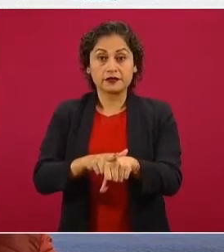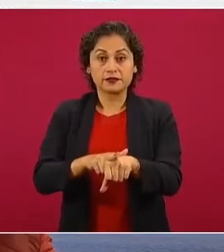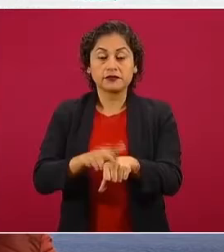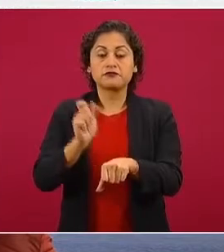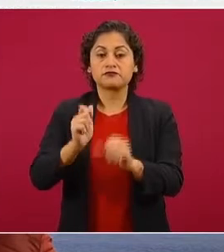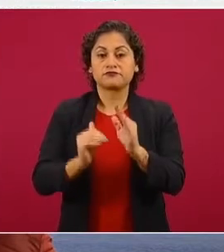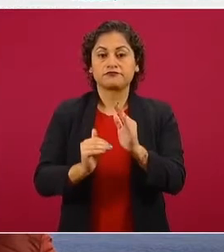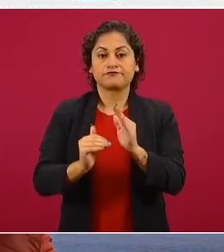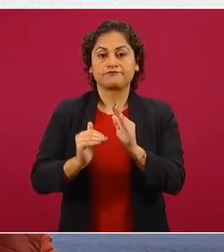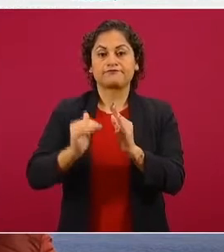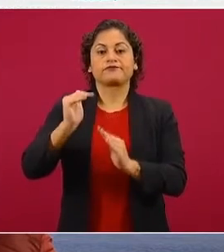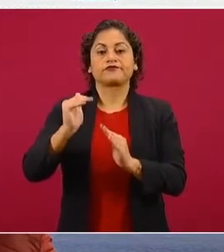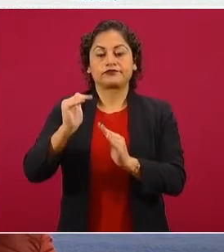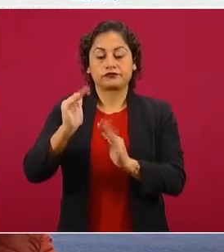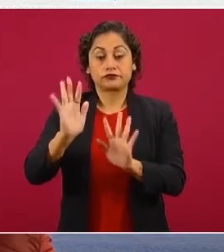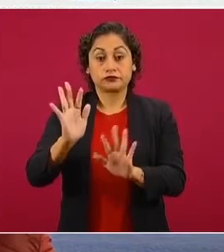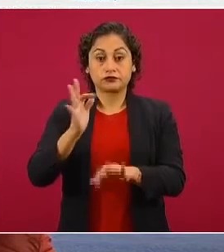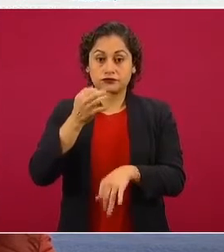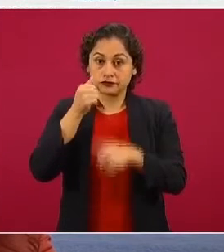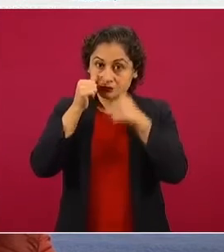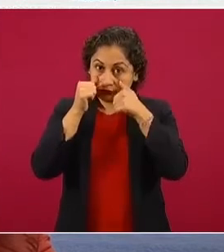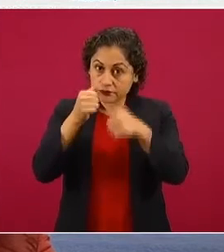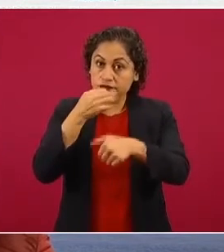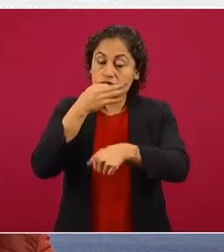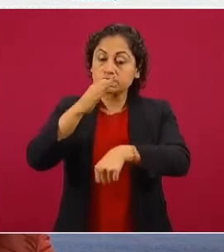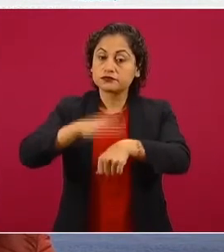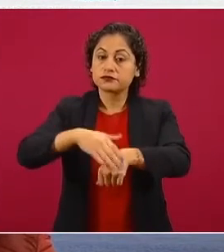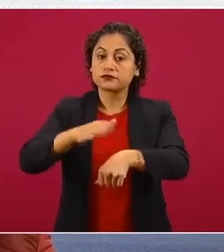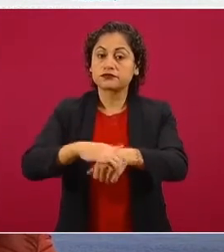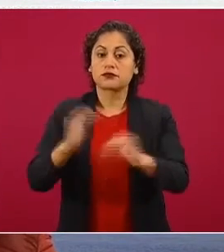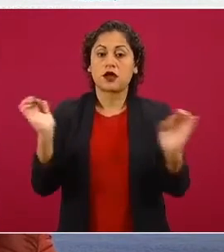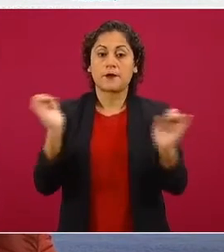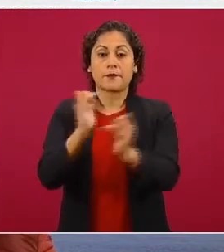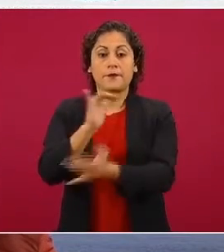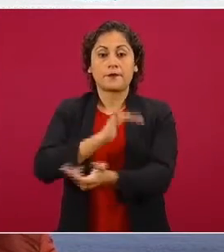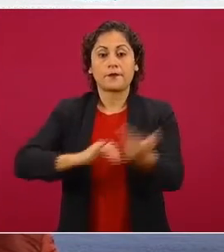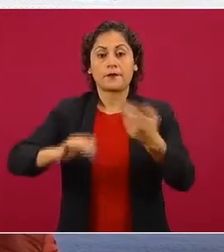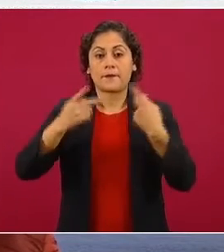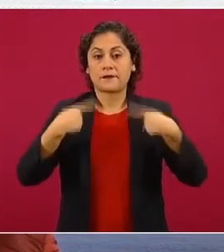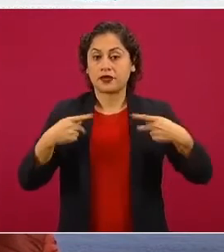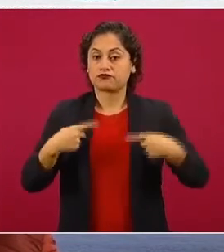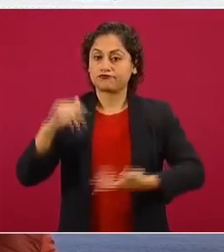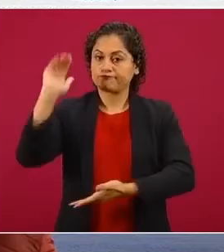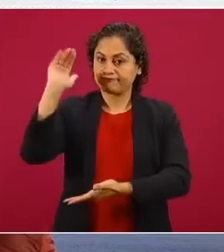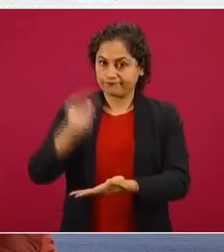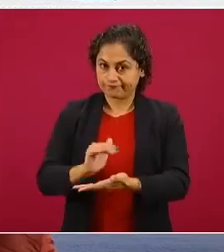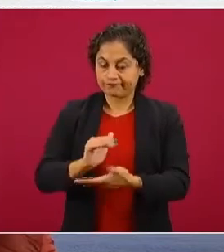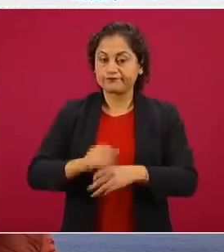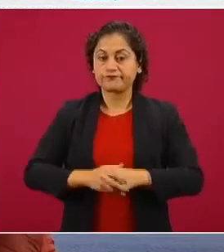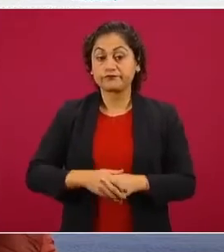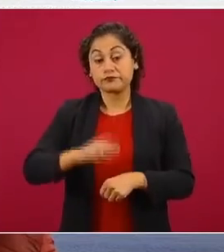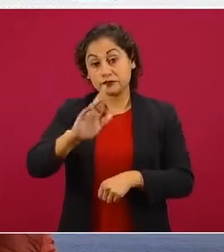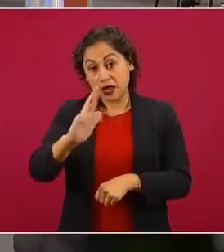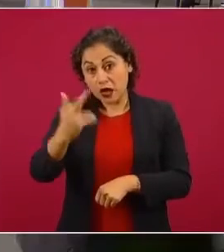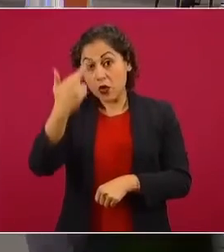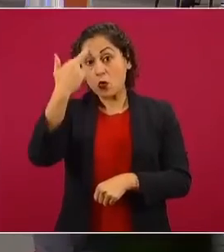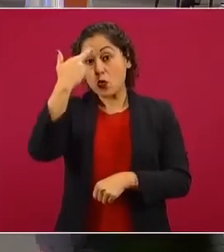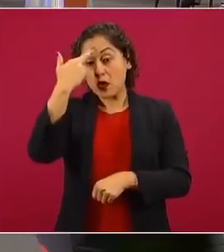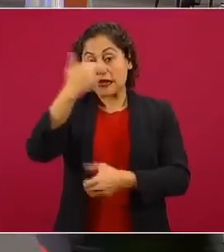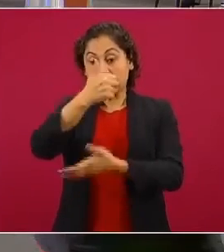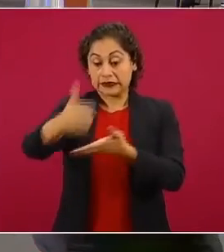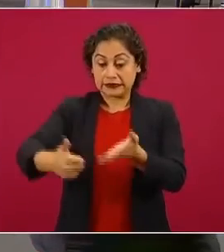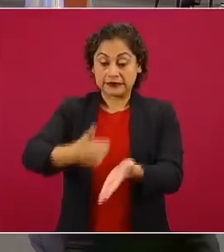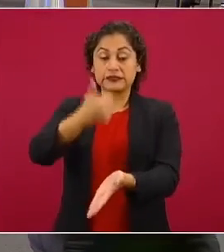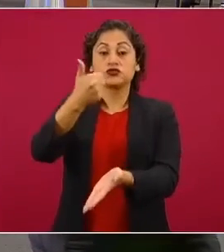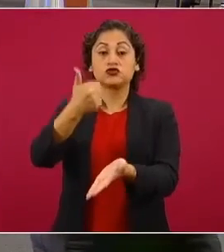un incremento. Importante también reducir la movilidad en el espacio público, recordar que la megalópolis es